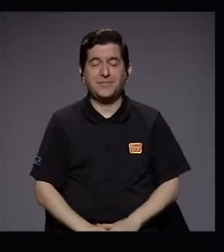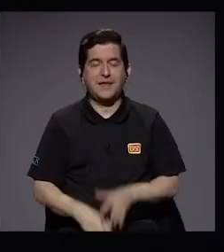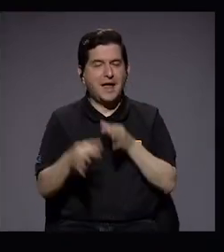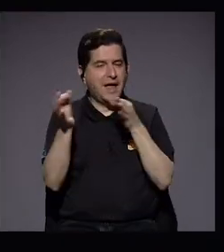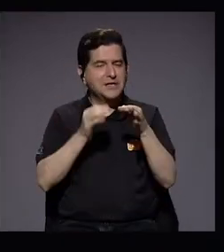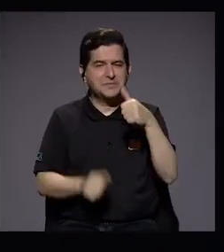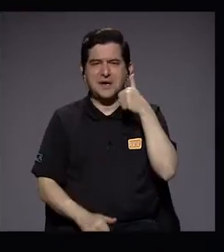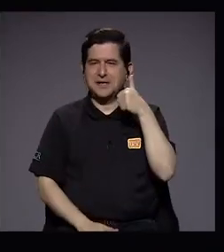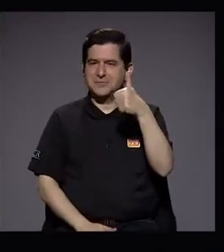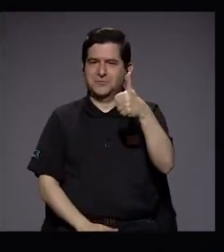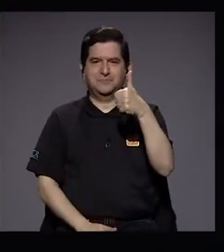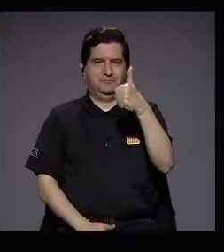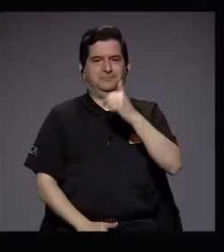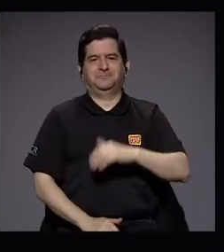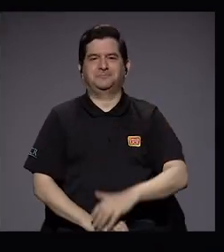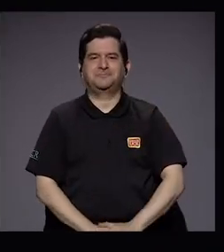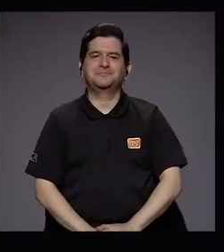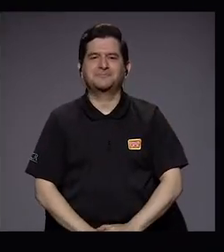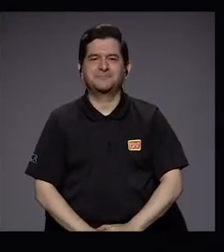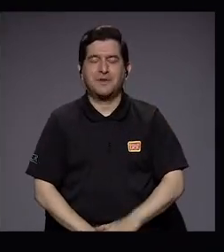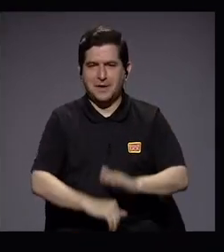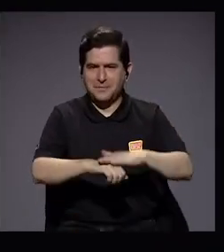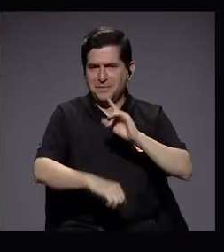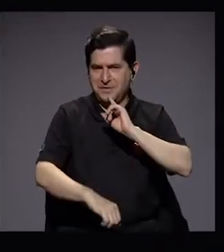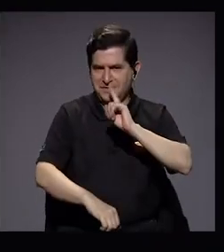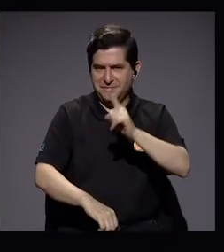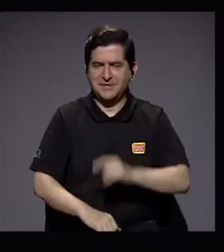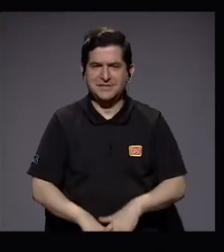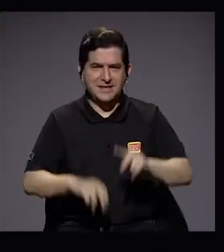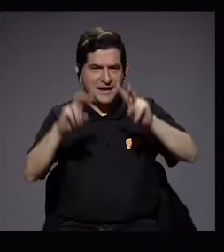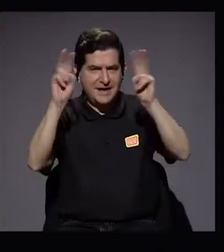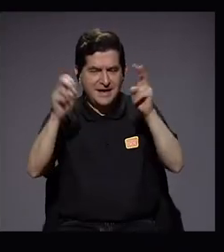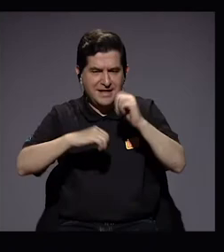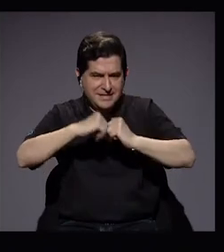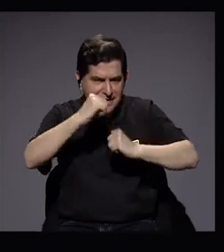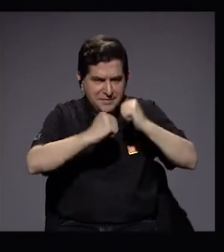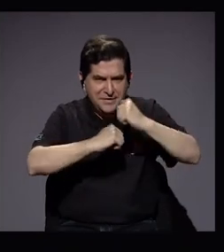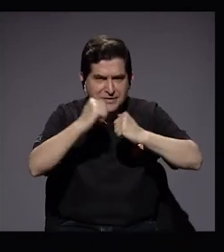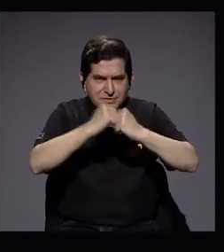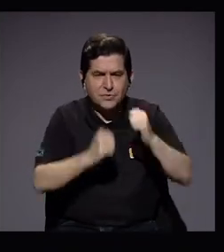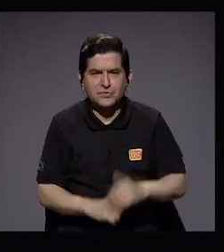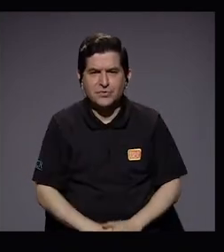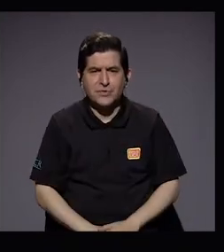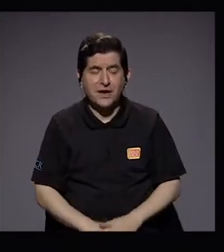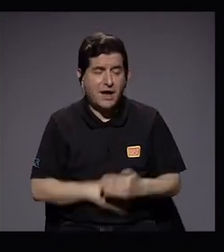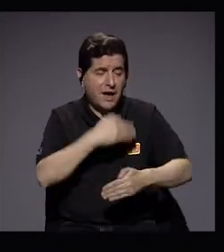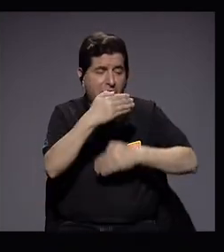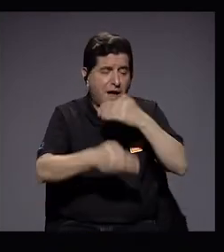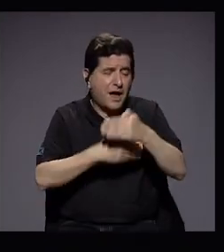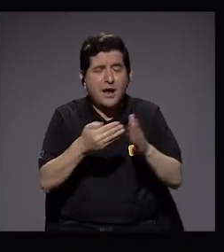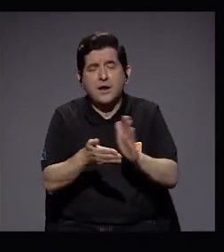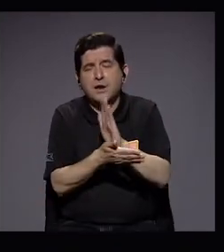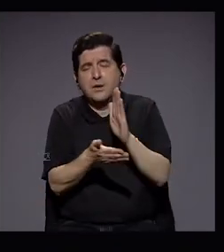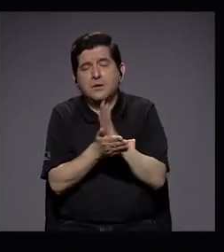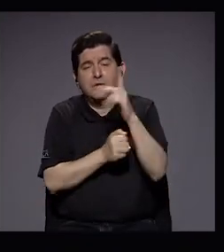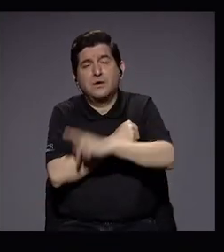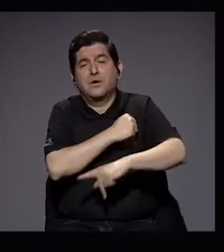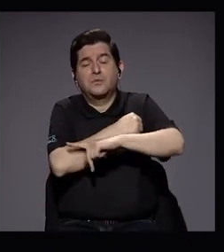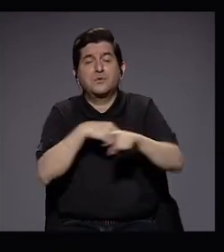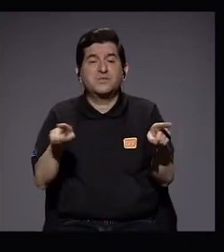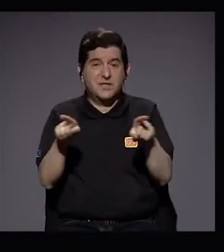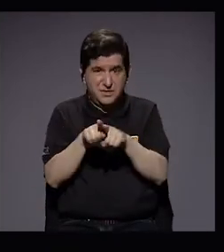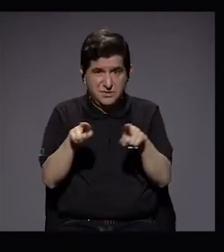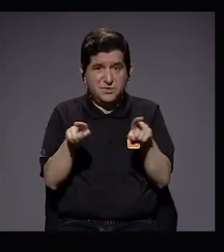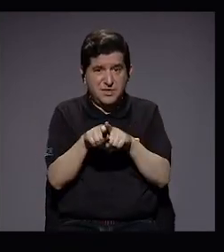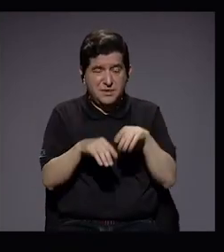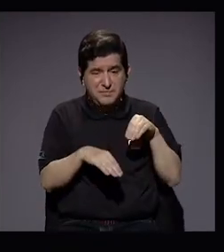esa explicación, don Edwin, de lujo. Déjeme decirle nada más que en temas de infraestructura, la tramitología que existe en el país también